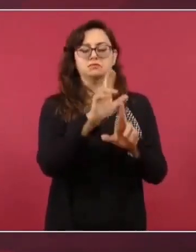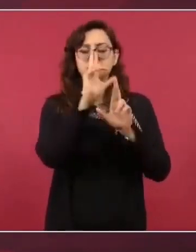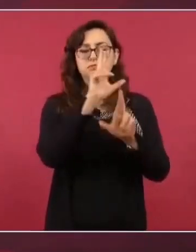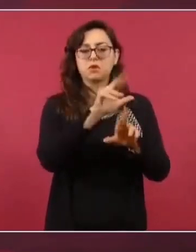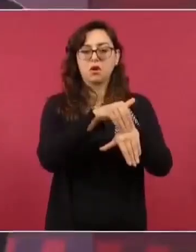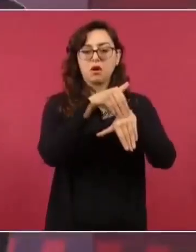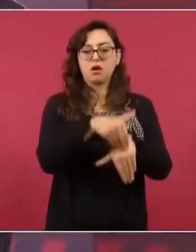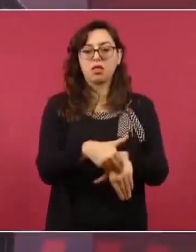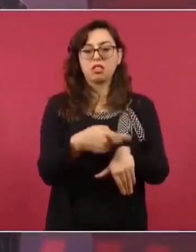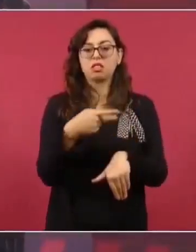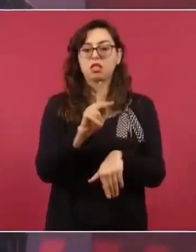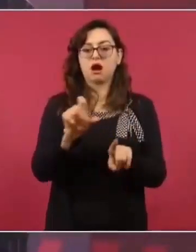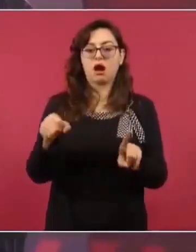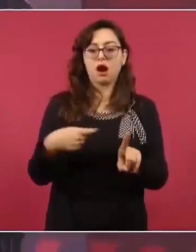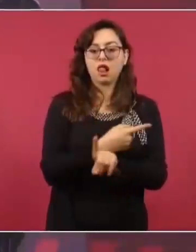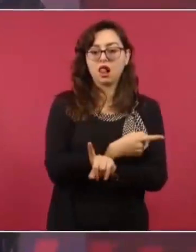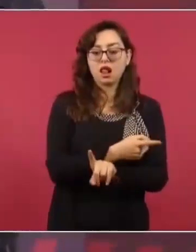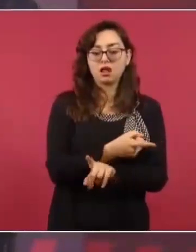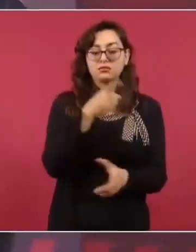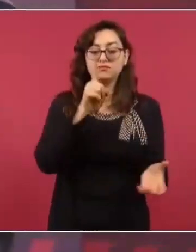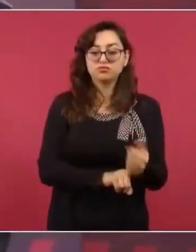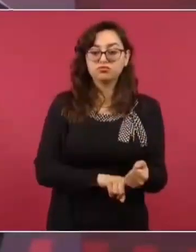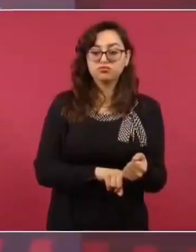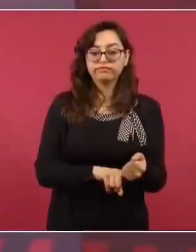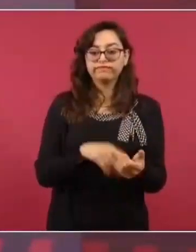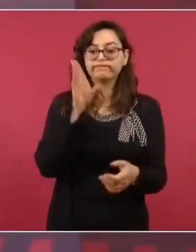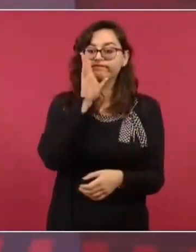Desde la época de Porfirio Díaz hasta